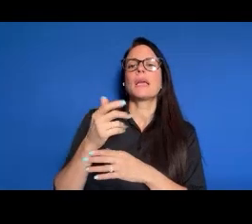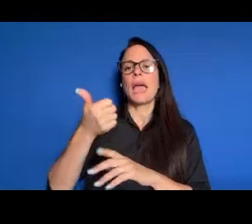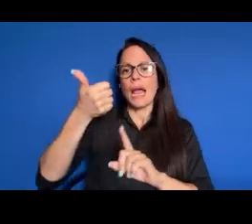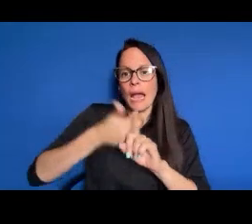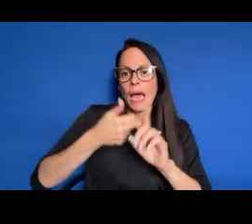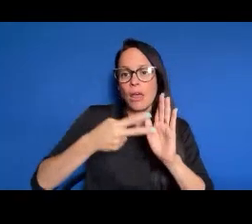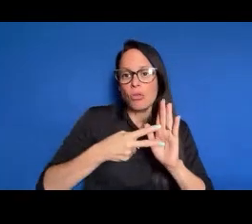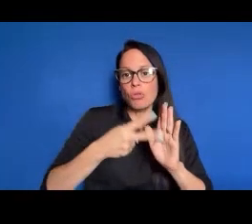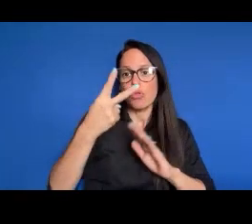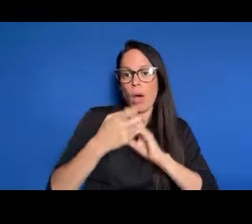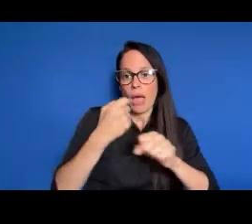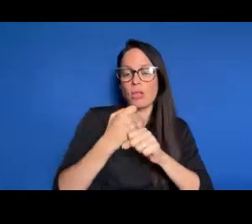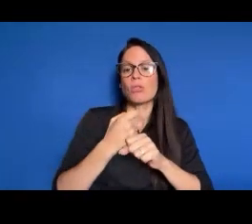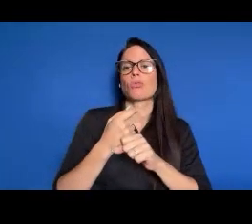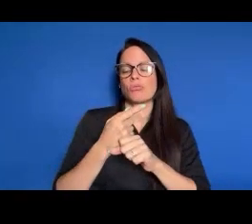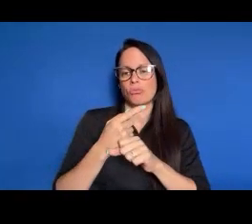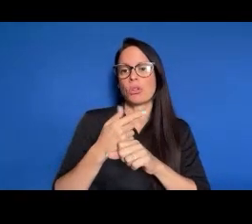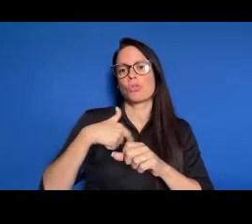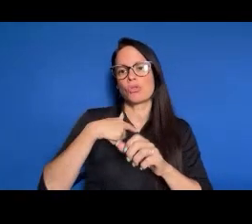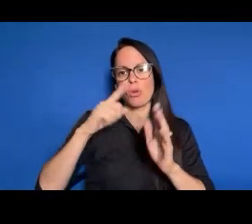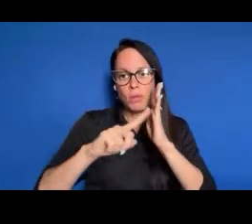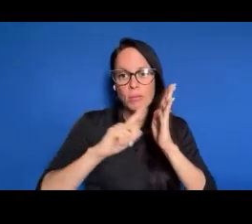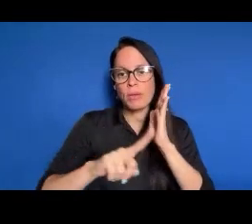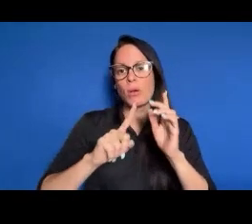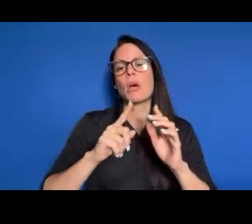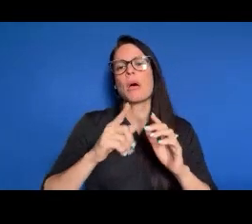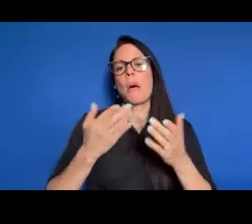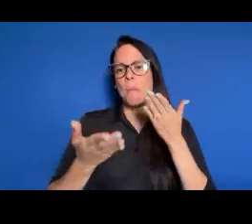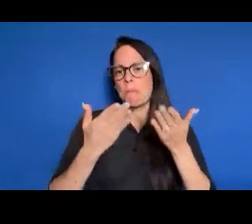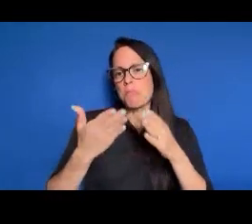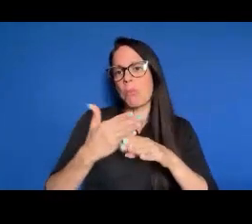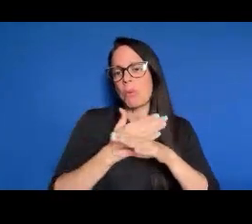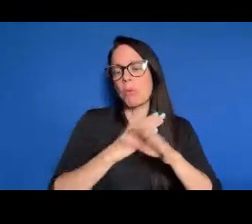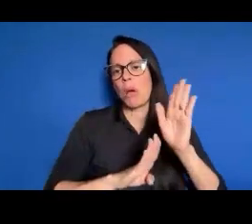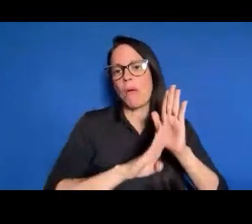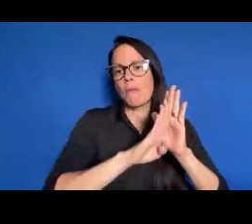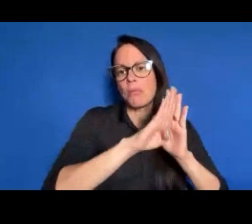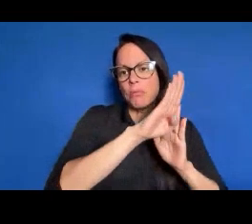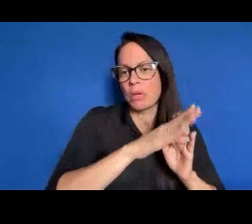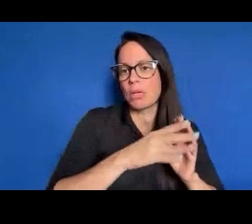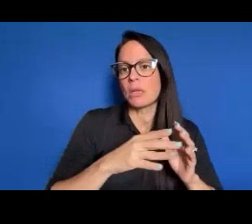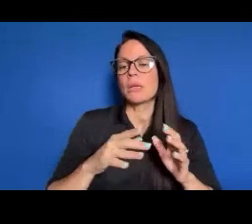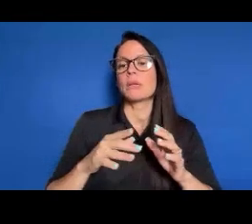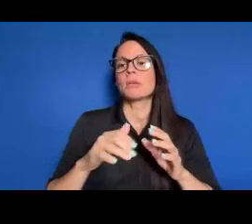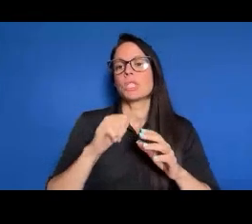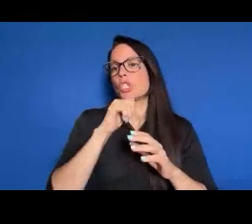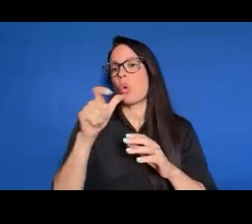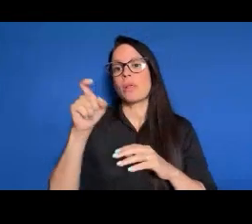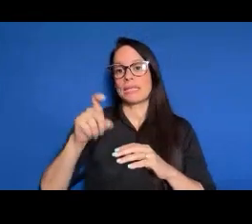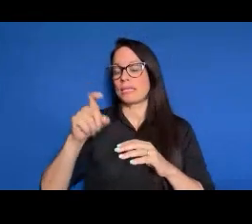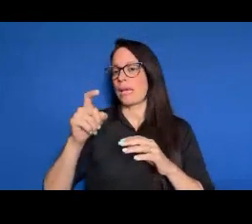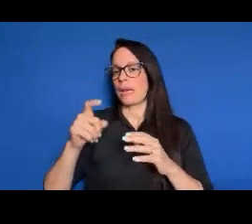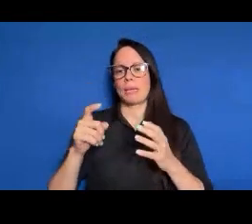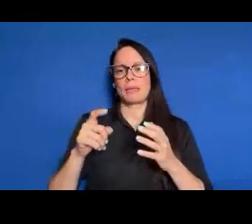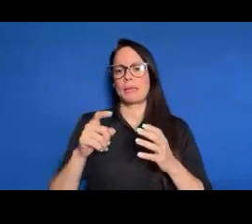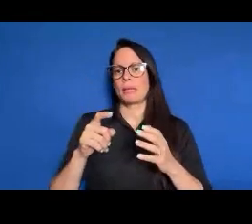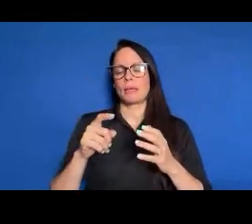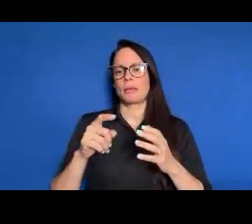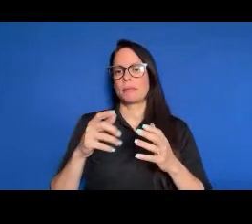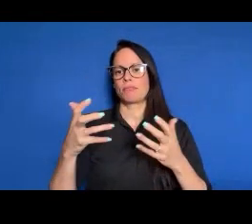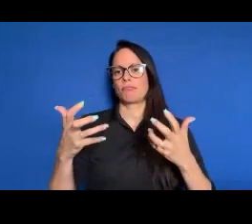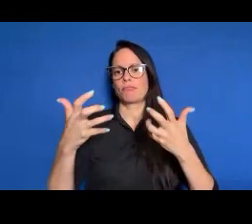va evolucionando y que no necesariamente las condiciones actuales van a ser perennes. Así que esto